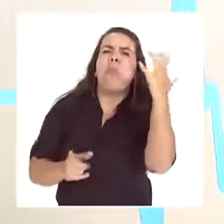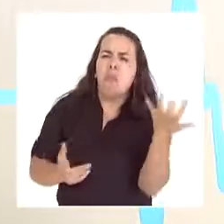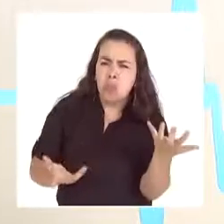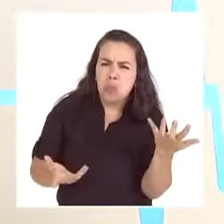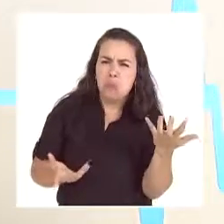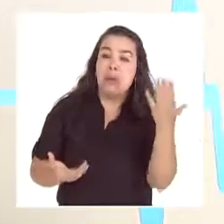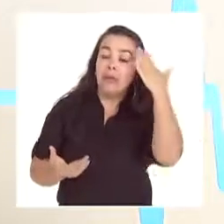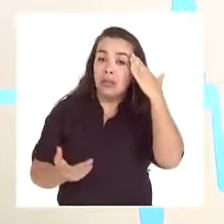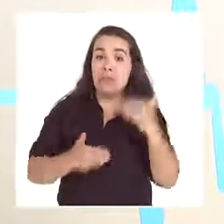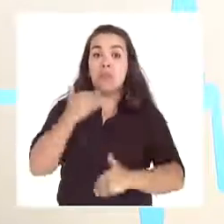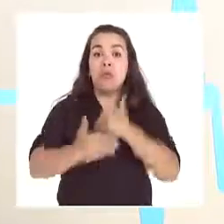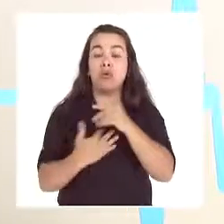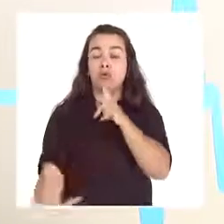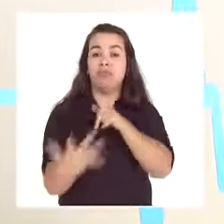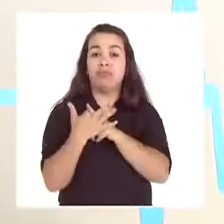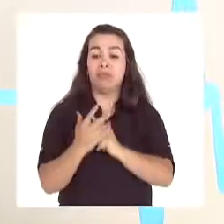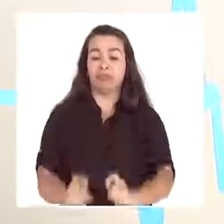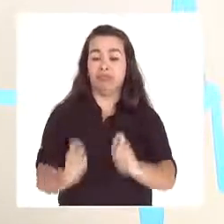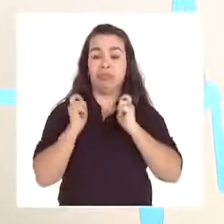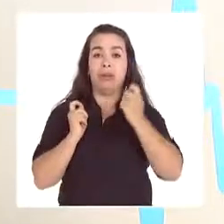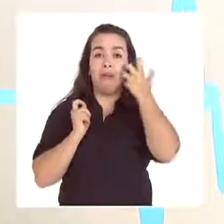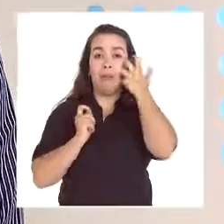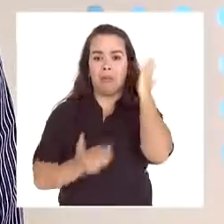poner al paciente en la muerte?